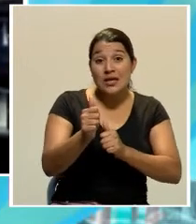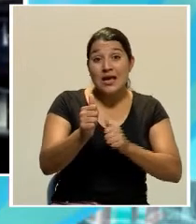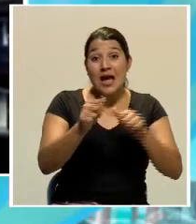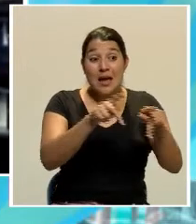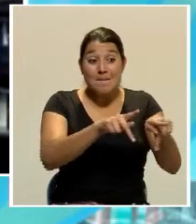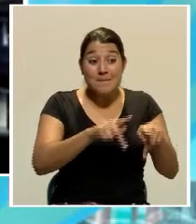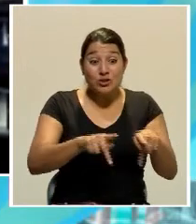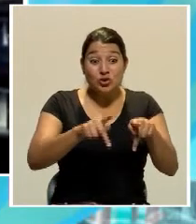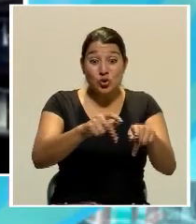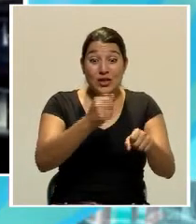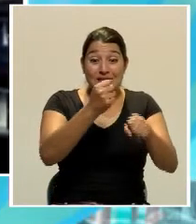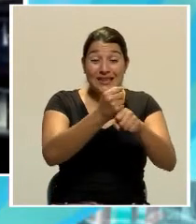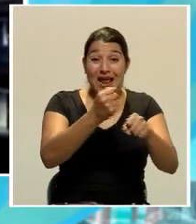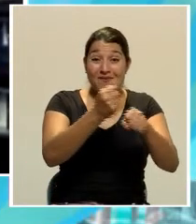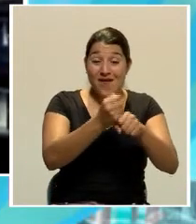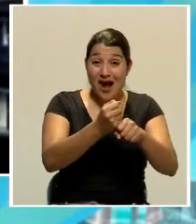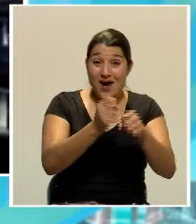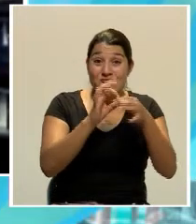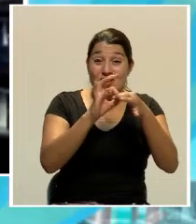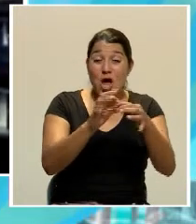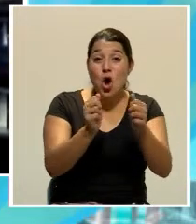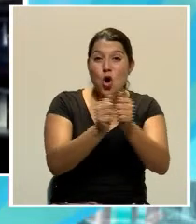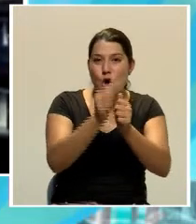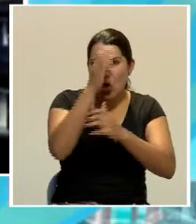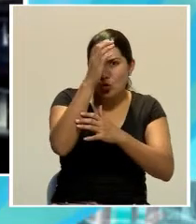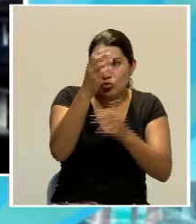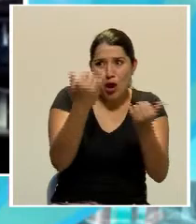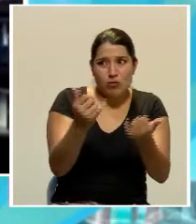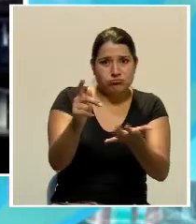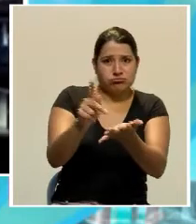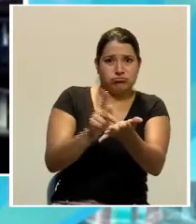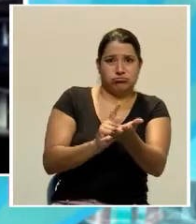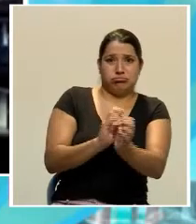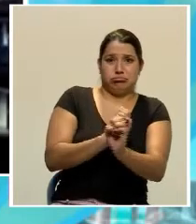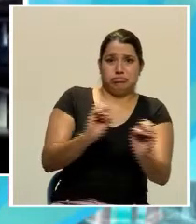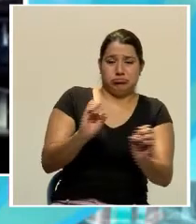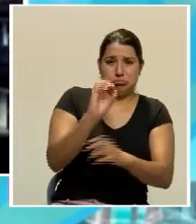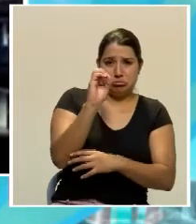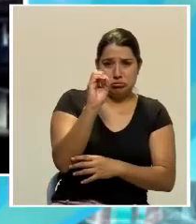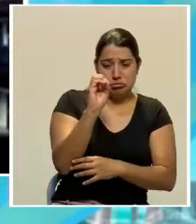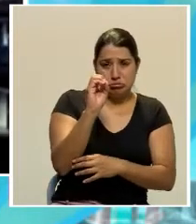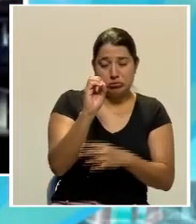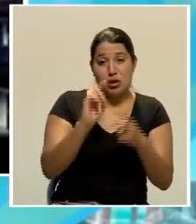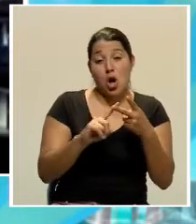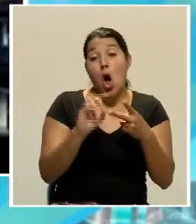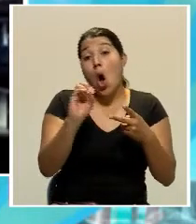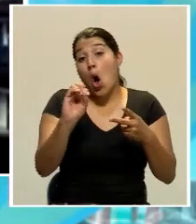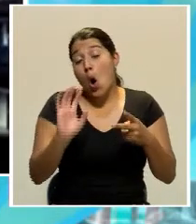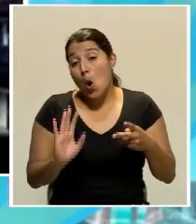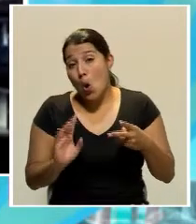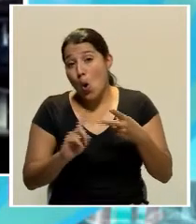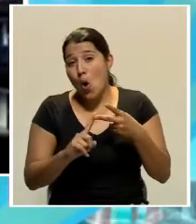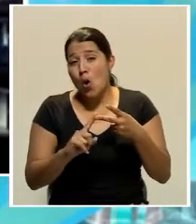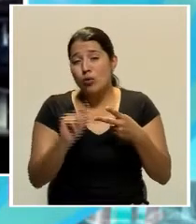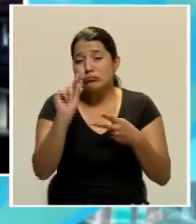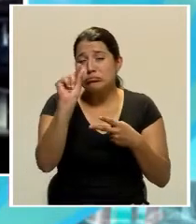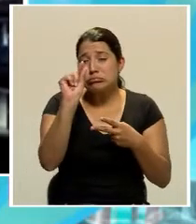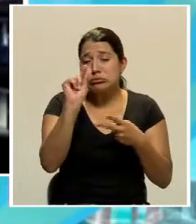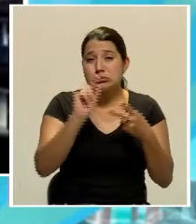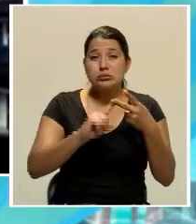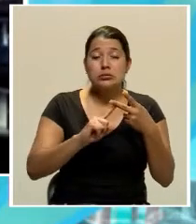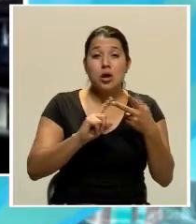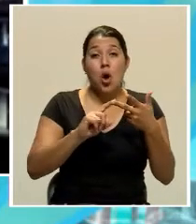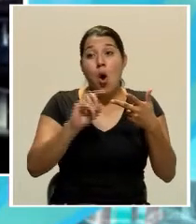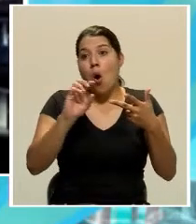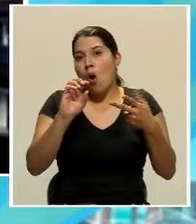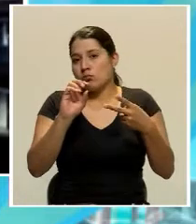personas trabajadoras de la cultura no están percibiendo ingresos o de manera muy acotada o